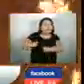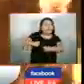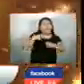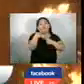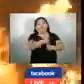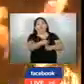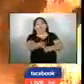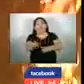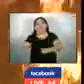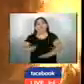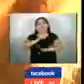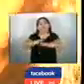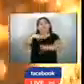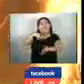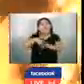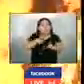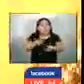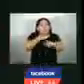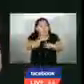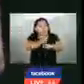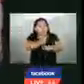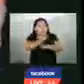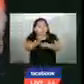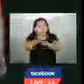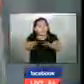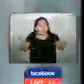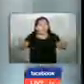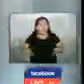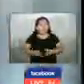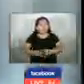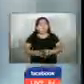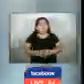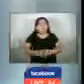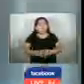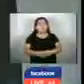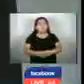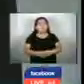Protección Civil trabajaron para sofocar las llamas.